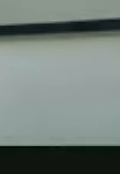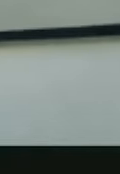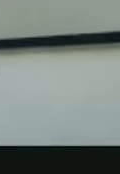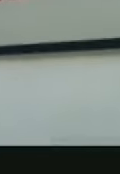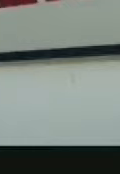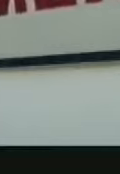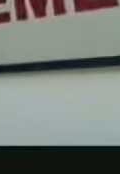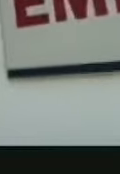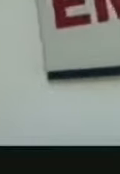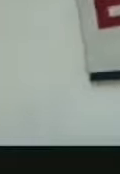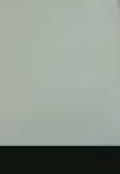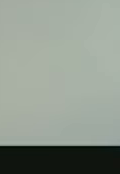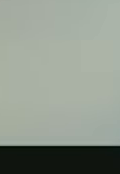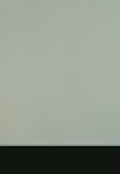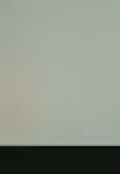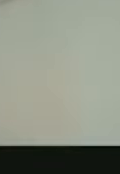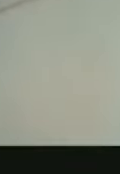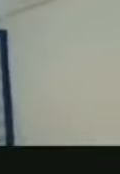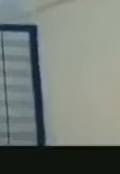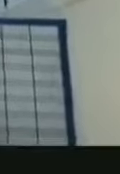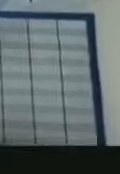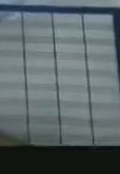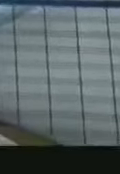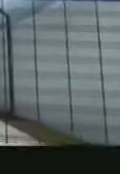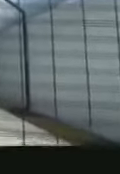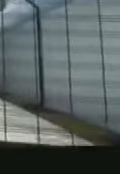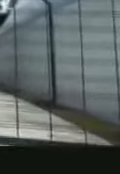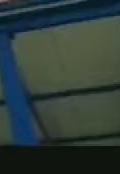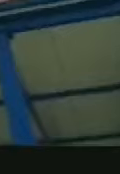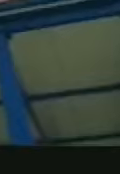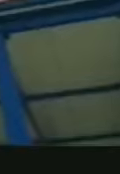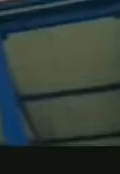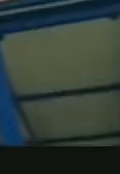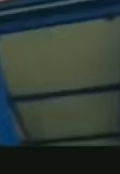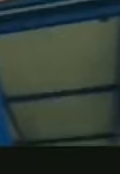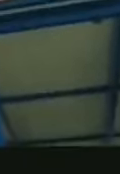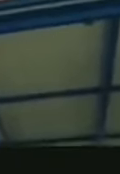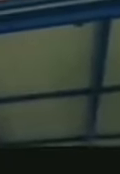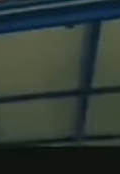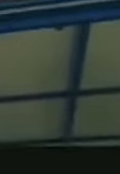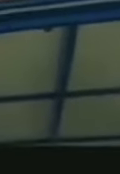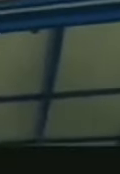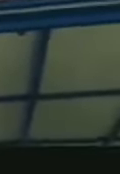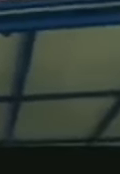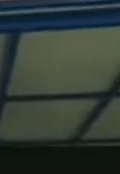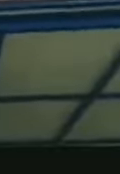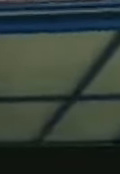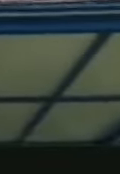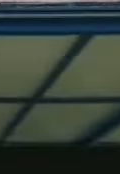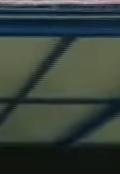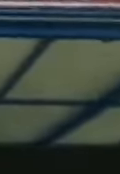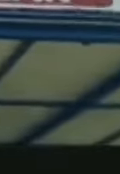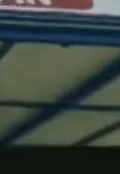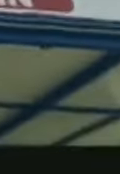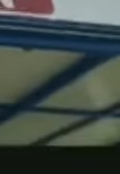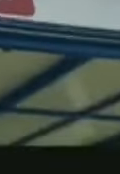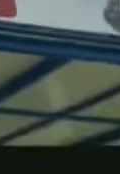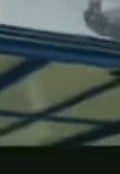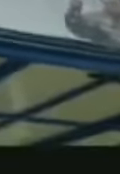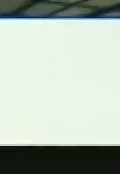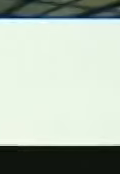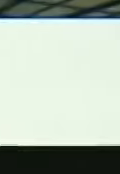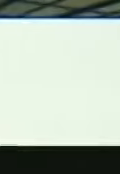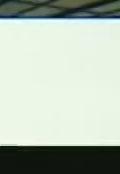Trujillo transmitimos a esta hora parte de la agenda de trabajo del Presidente constitucional Nicolás Maduro en el